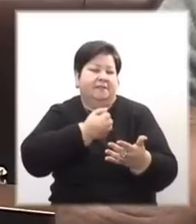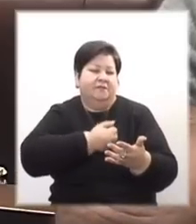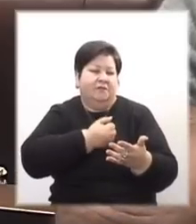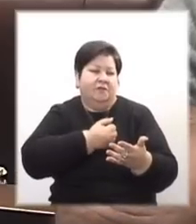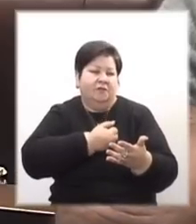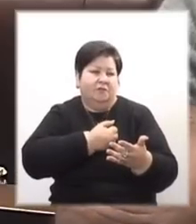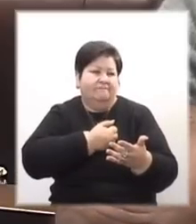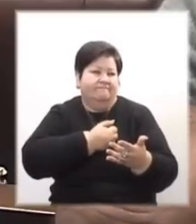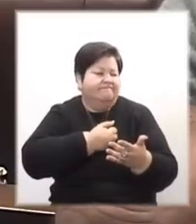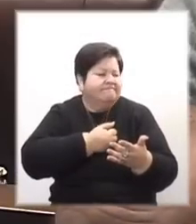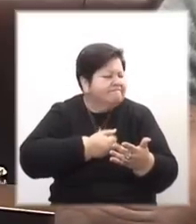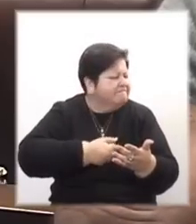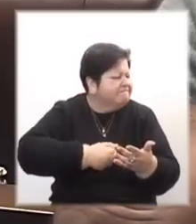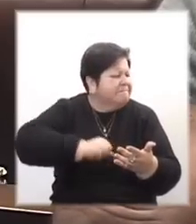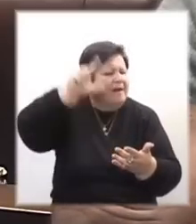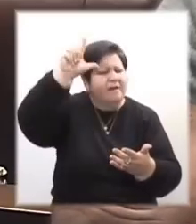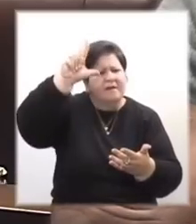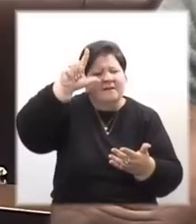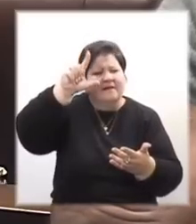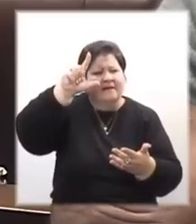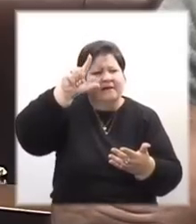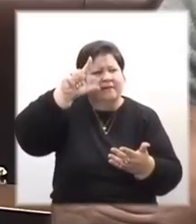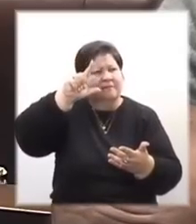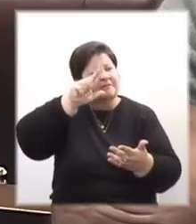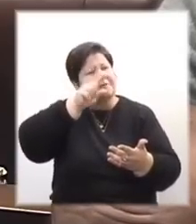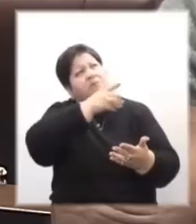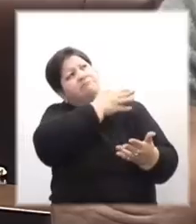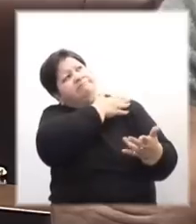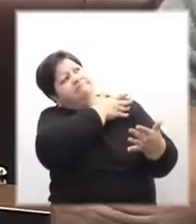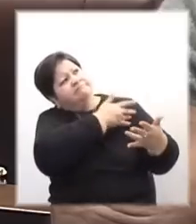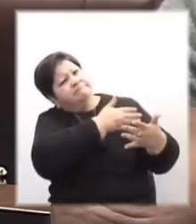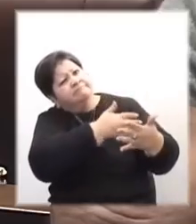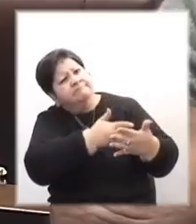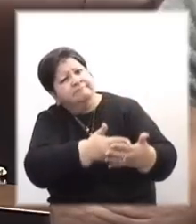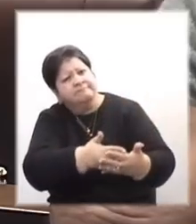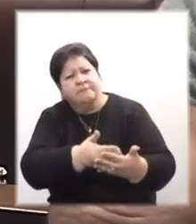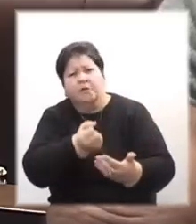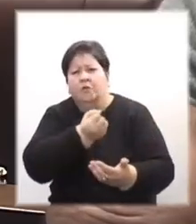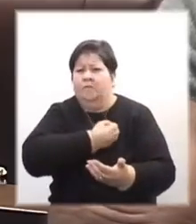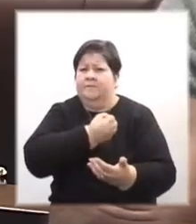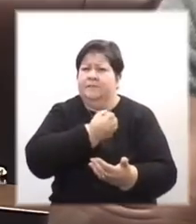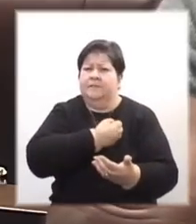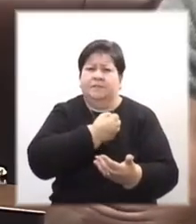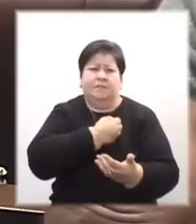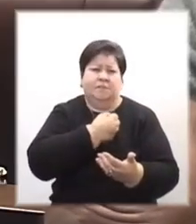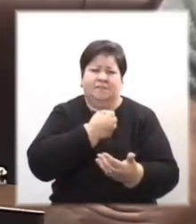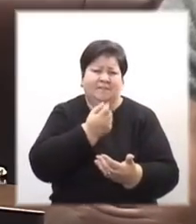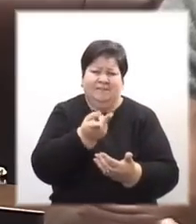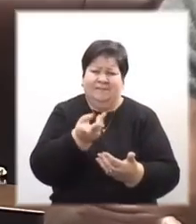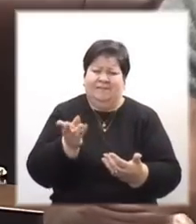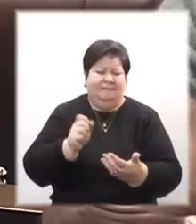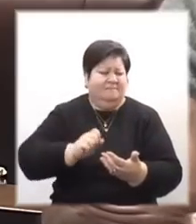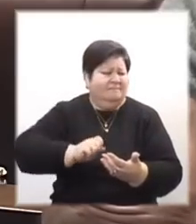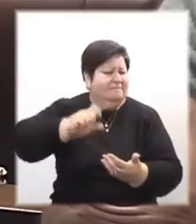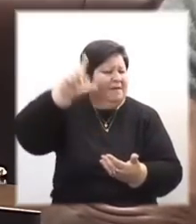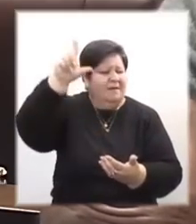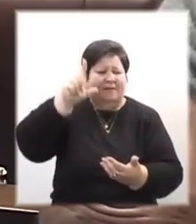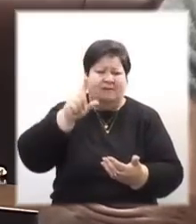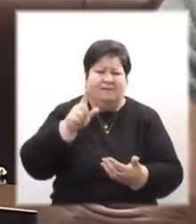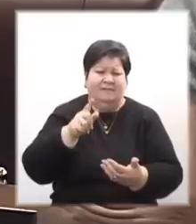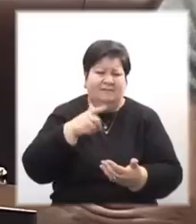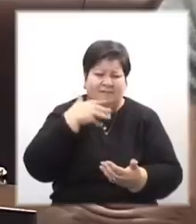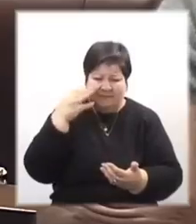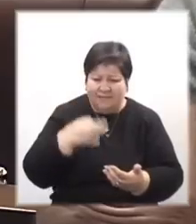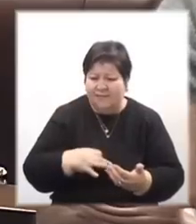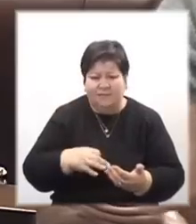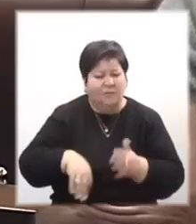vamos a mostrar en algún momento en las diapositivas que se están mostrando en la pantalla, habla de que la realidad superó